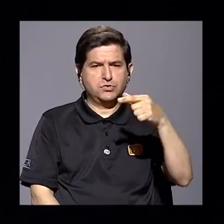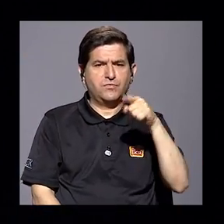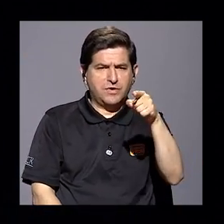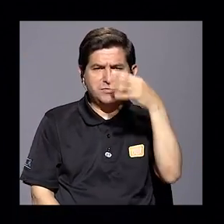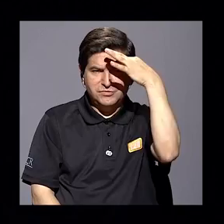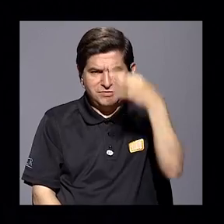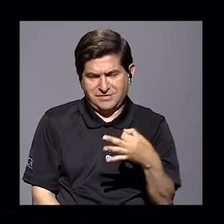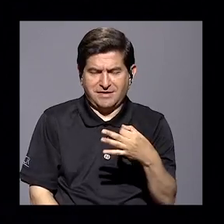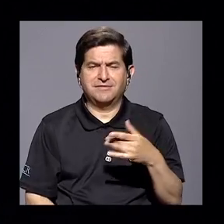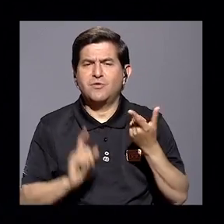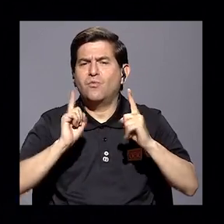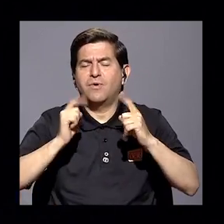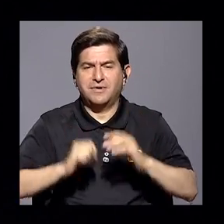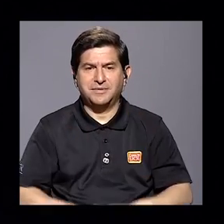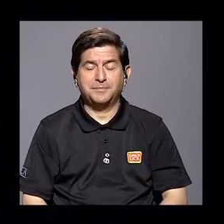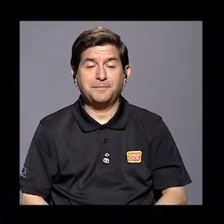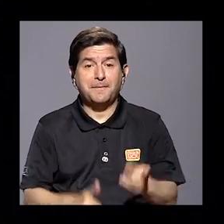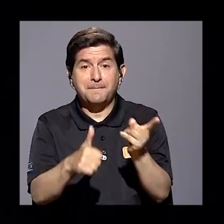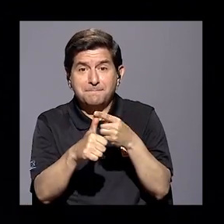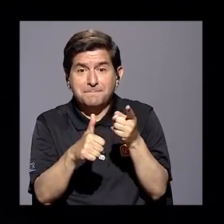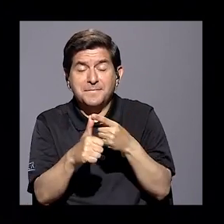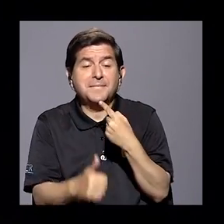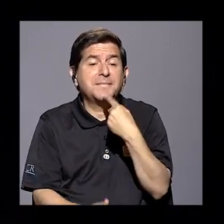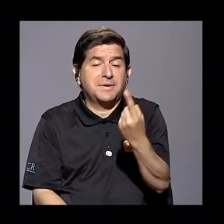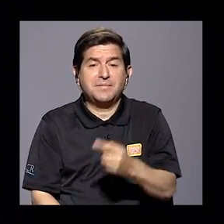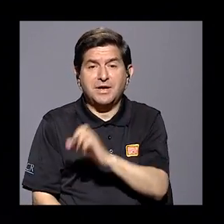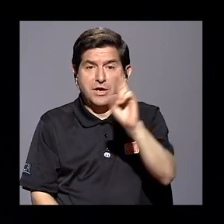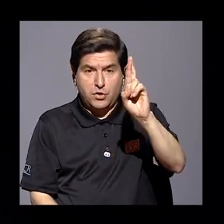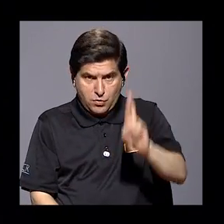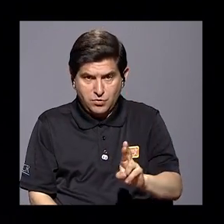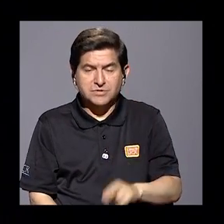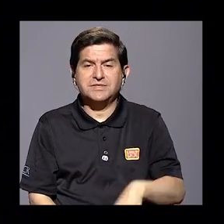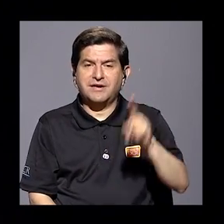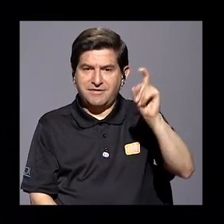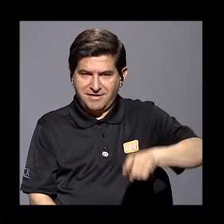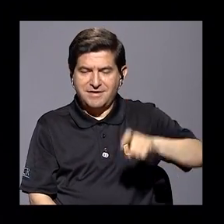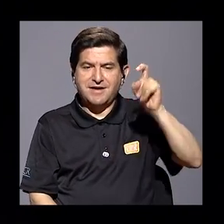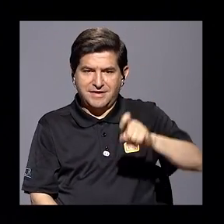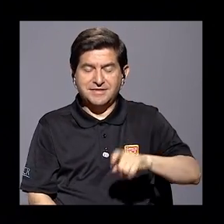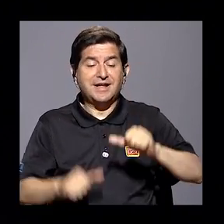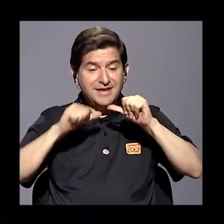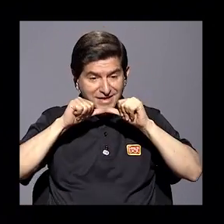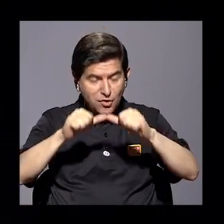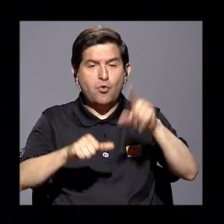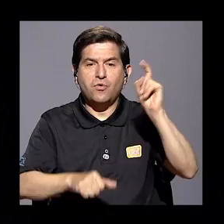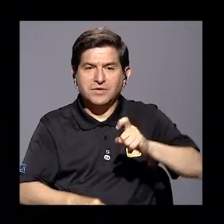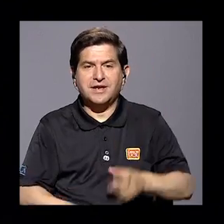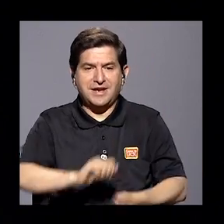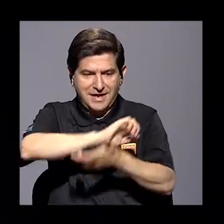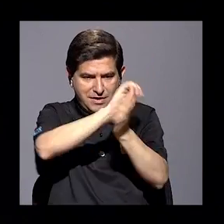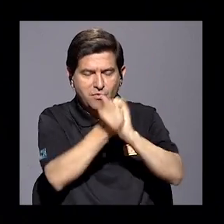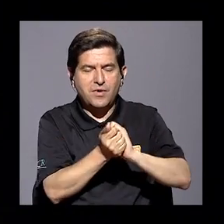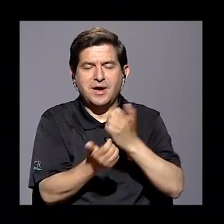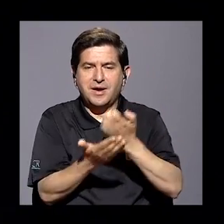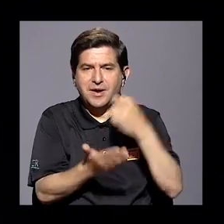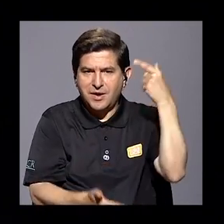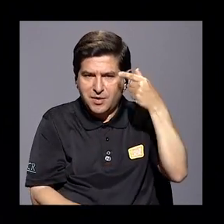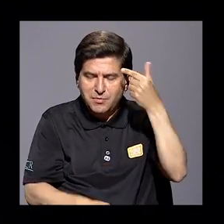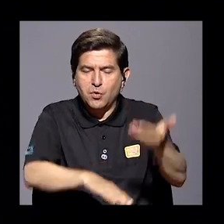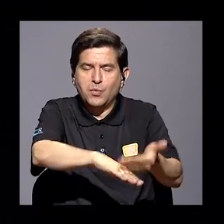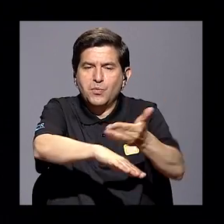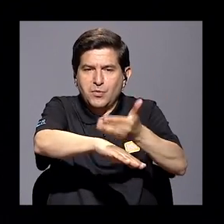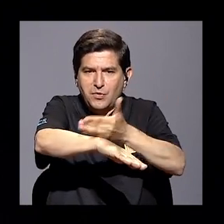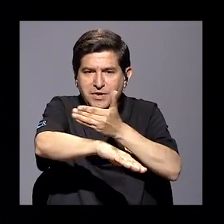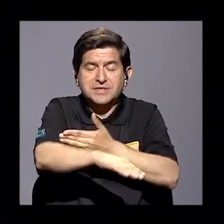su punto de vista sobre esto para lo primero que habría que decir es que costa rica necesitaba y sigue necesitando una reforma fiscal